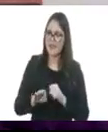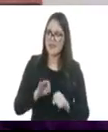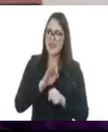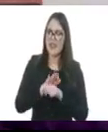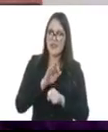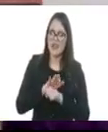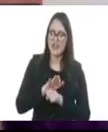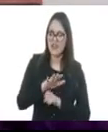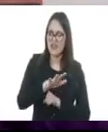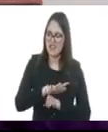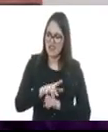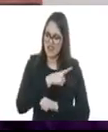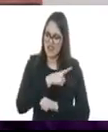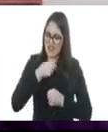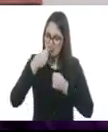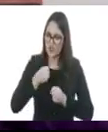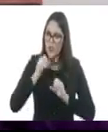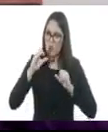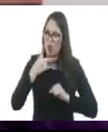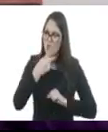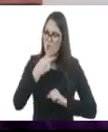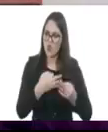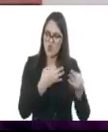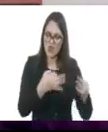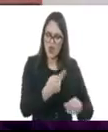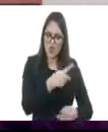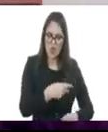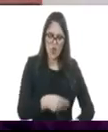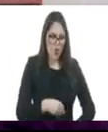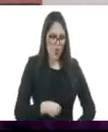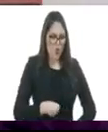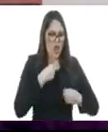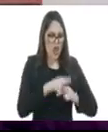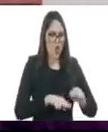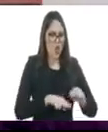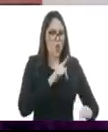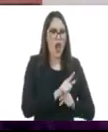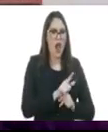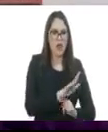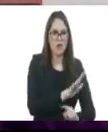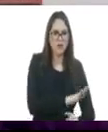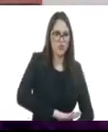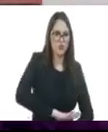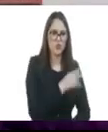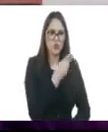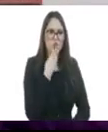porque se mantengan los recursos naturales dentro de las comunidades,